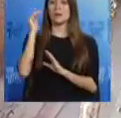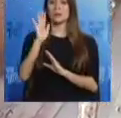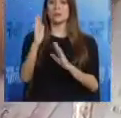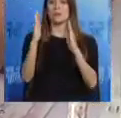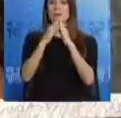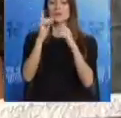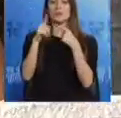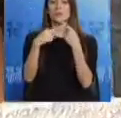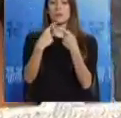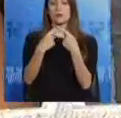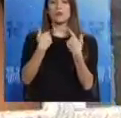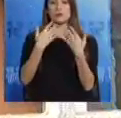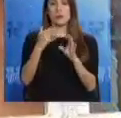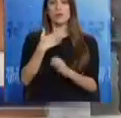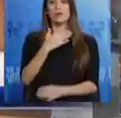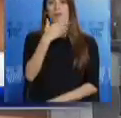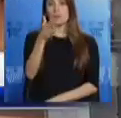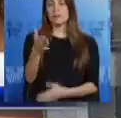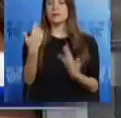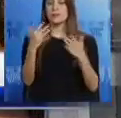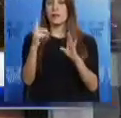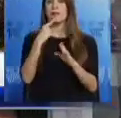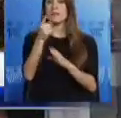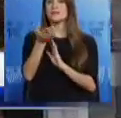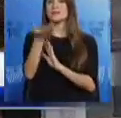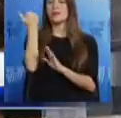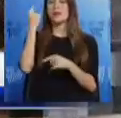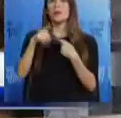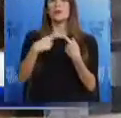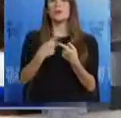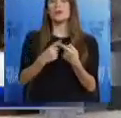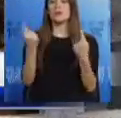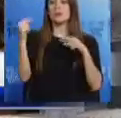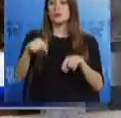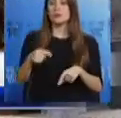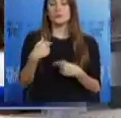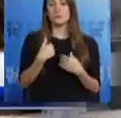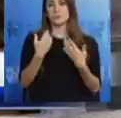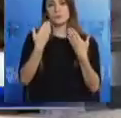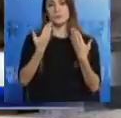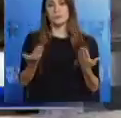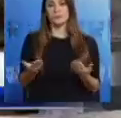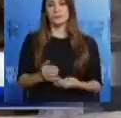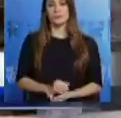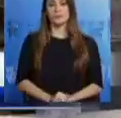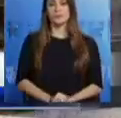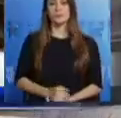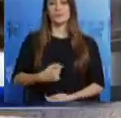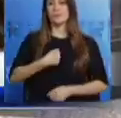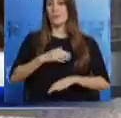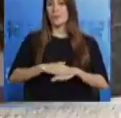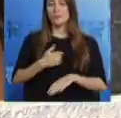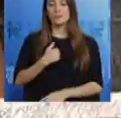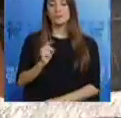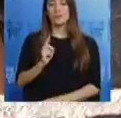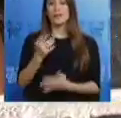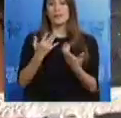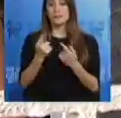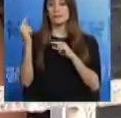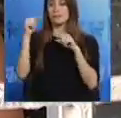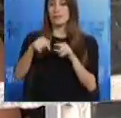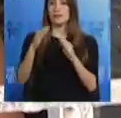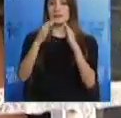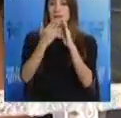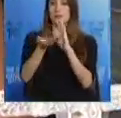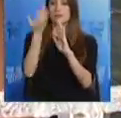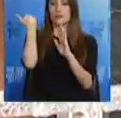hogar. Yo ya fui, ellos dicen que van a demoler, pero ¿cuándo lo van a venir a demoler? No es culpa nuestra, tenemos que esperar que no vengan y nos